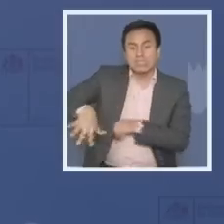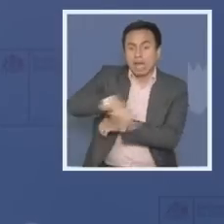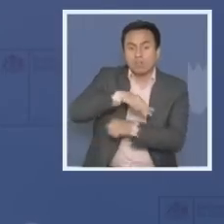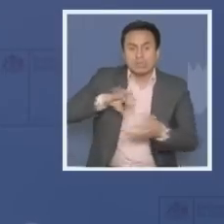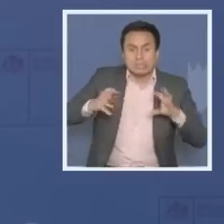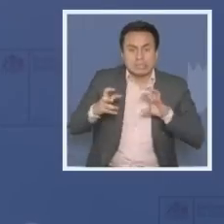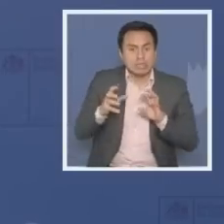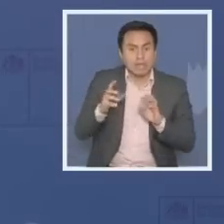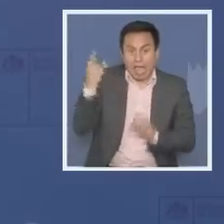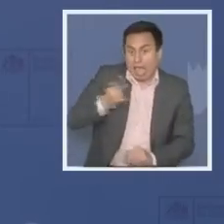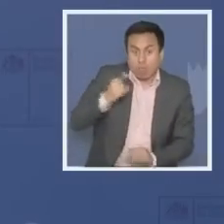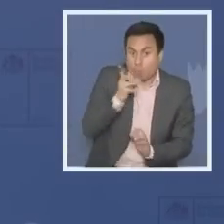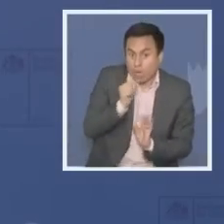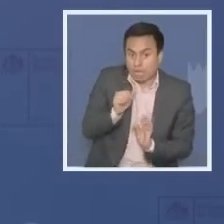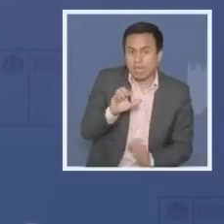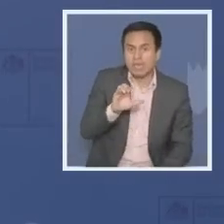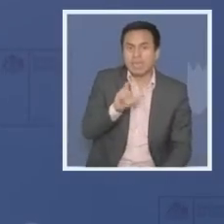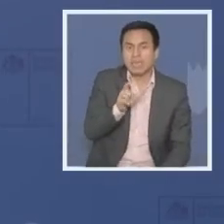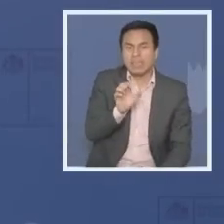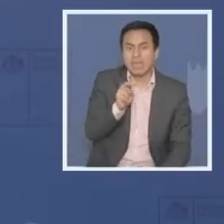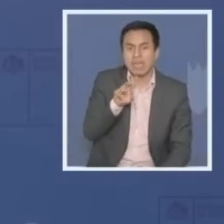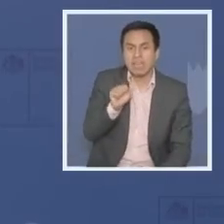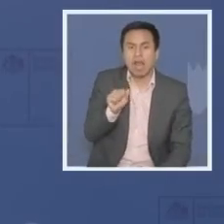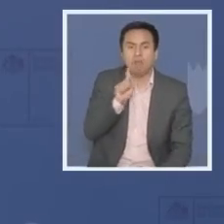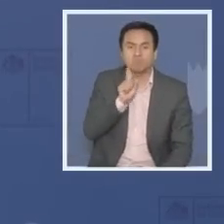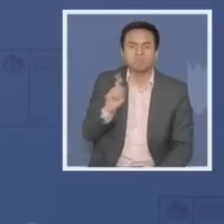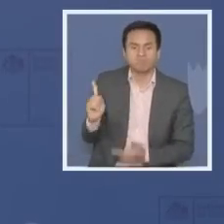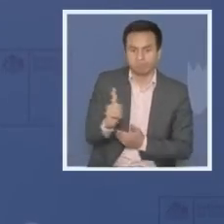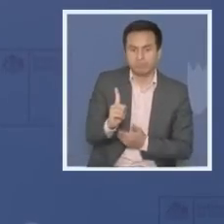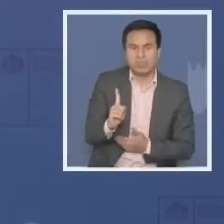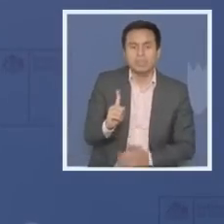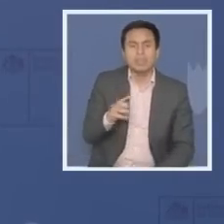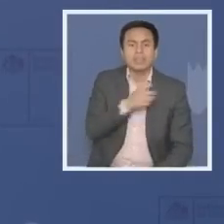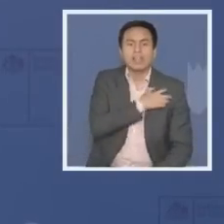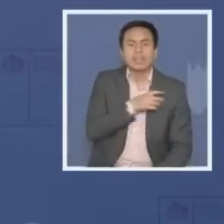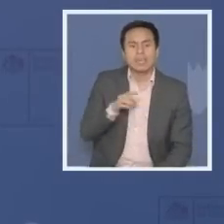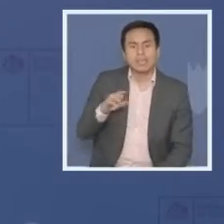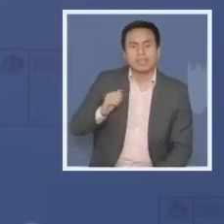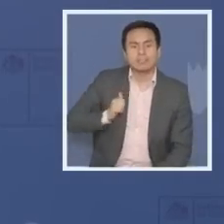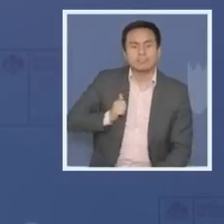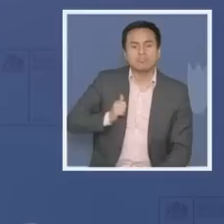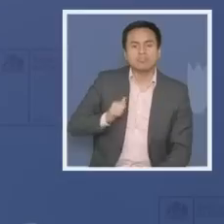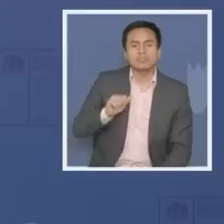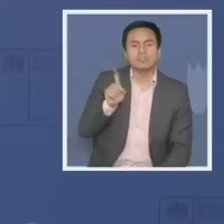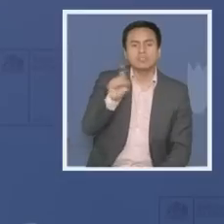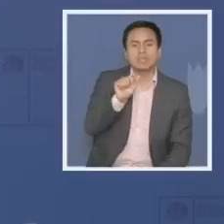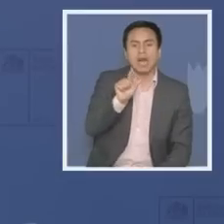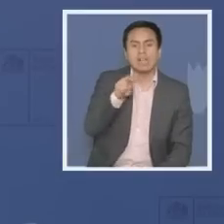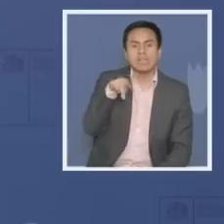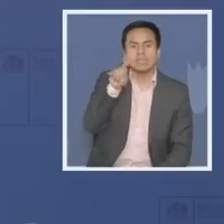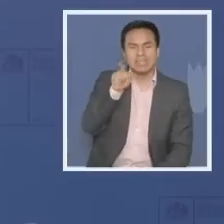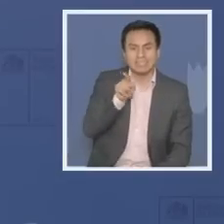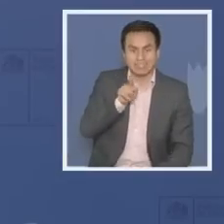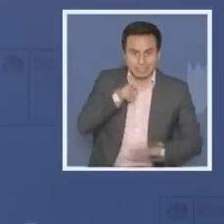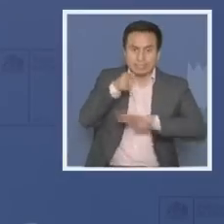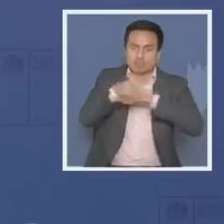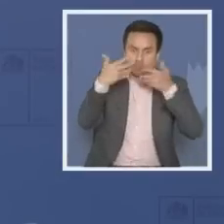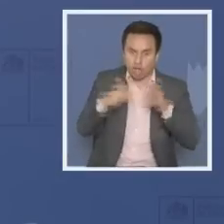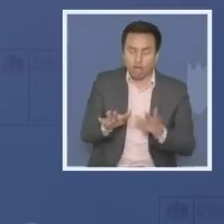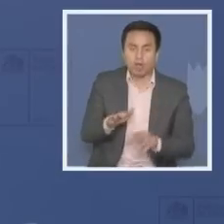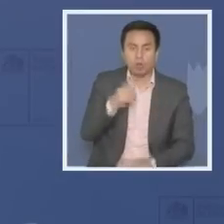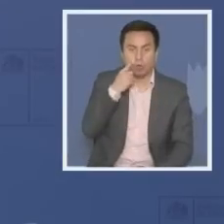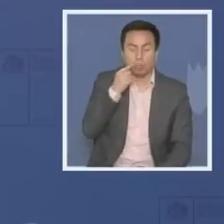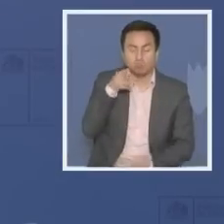emergencia, ya hay un GEDENA establecido, que es el general del ejército, Jorge Salinas Nacharach, que ya está en la zona y de